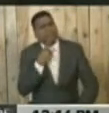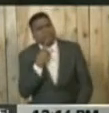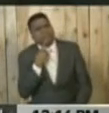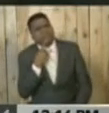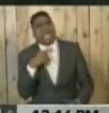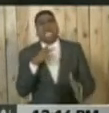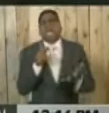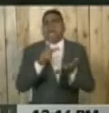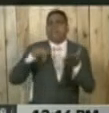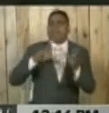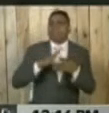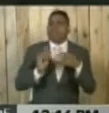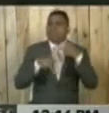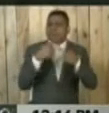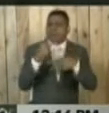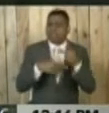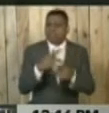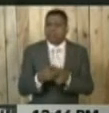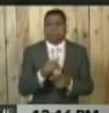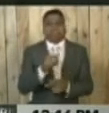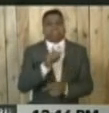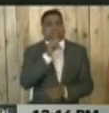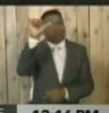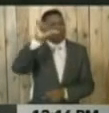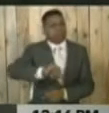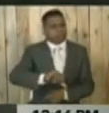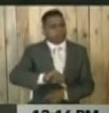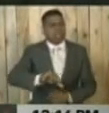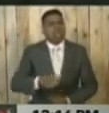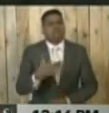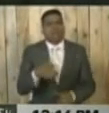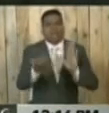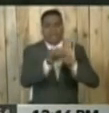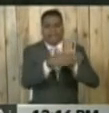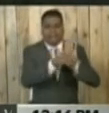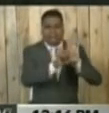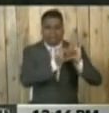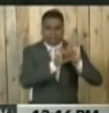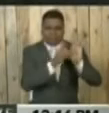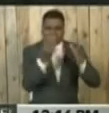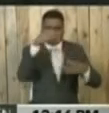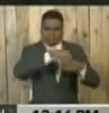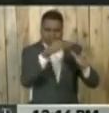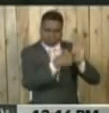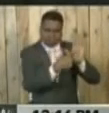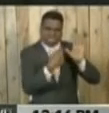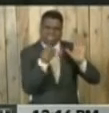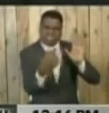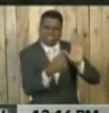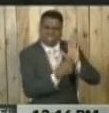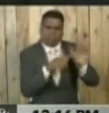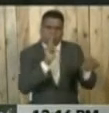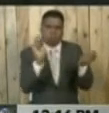de procedimiento. Lo más grave es lo que contiene esta ley. Se trata de una reforma de la Ley